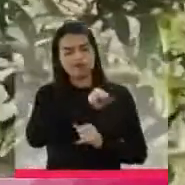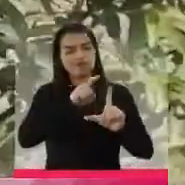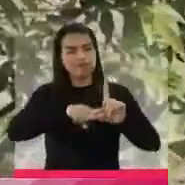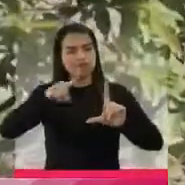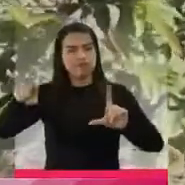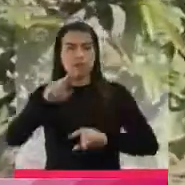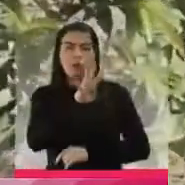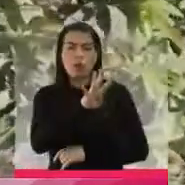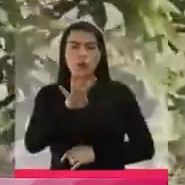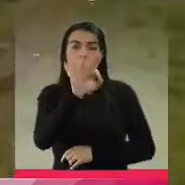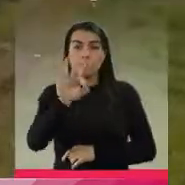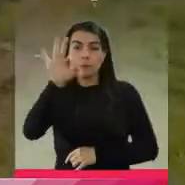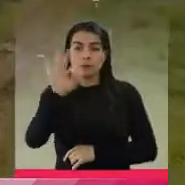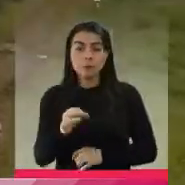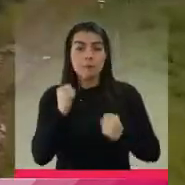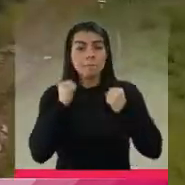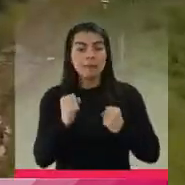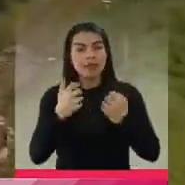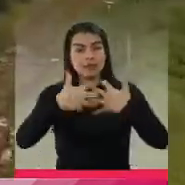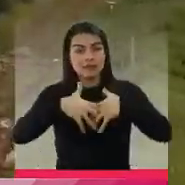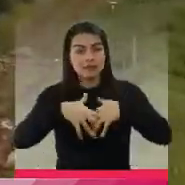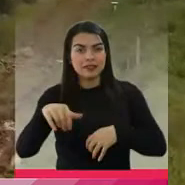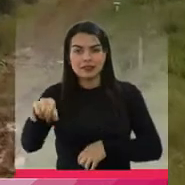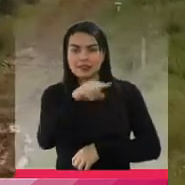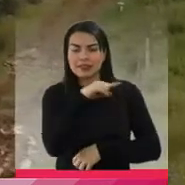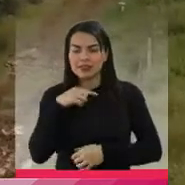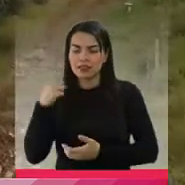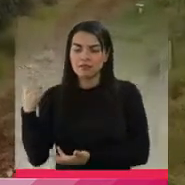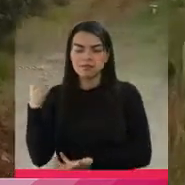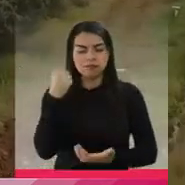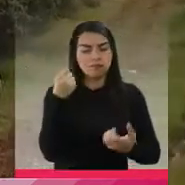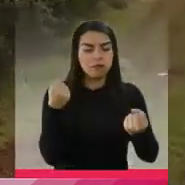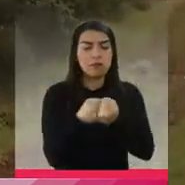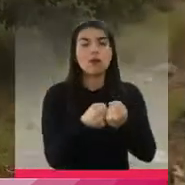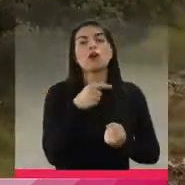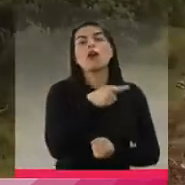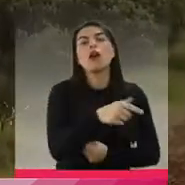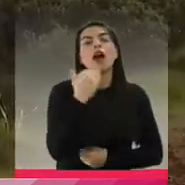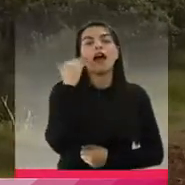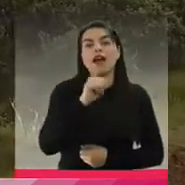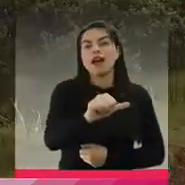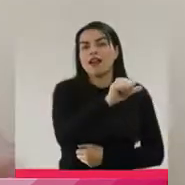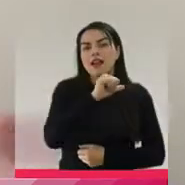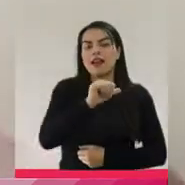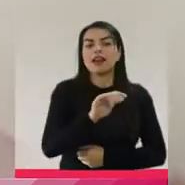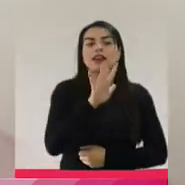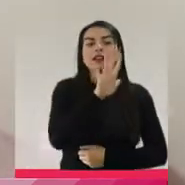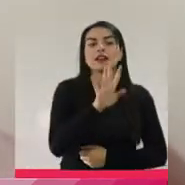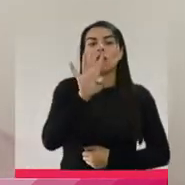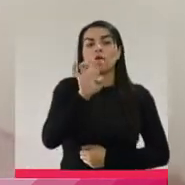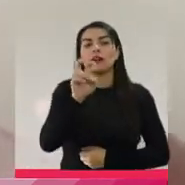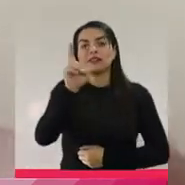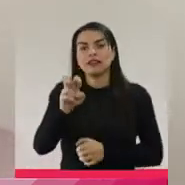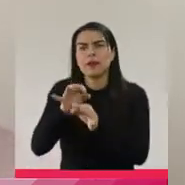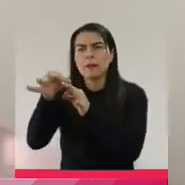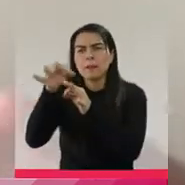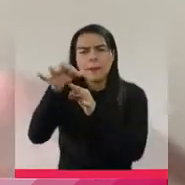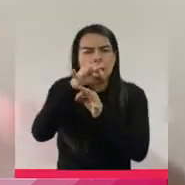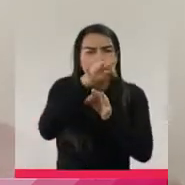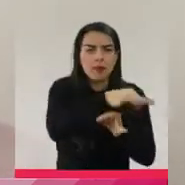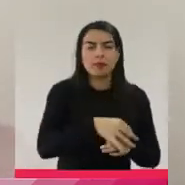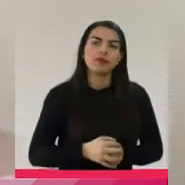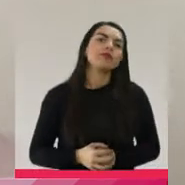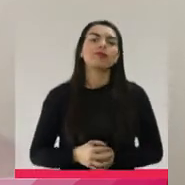emprendimientos beneficiados por el Fondo Emprender han sido para mujeres de 597 municipios. Proyectos en zonas rurales